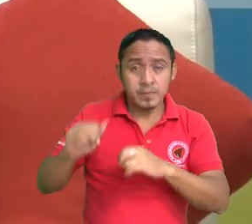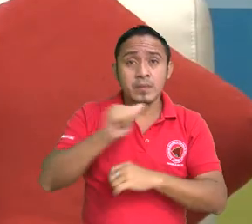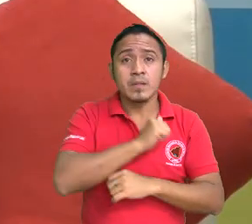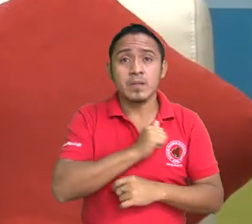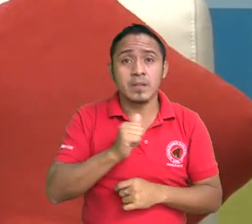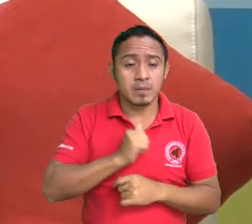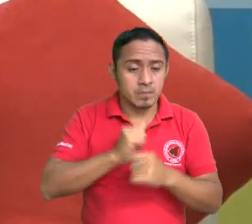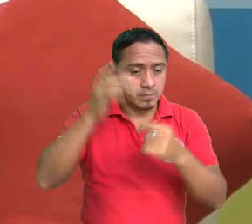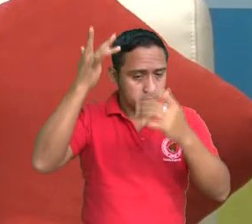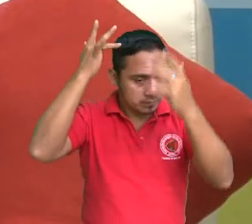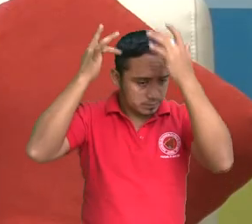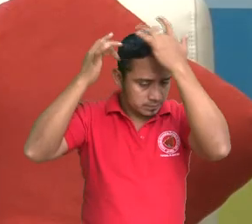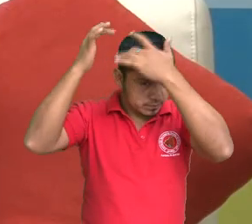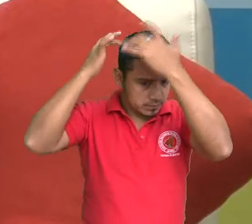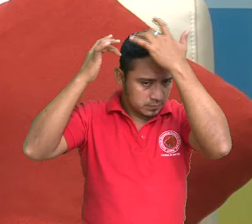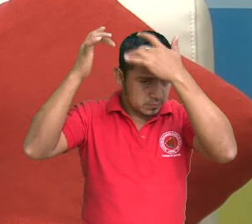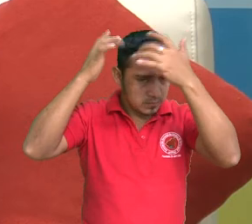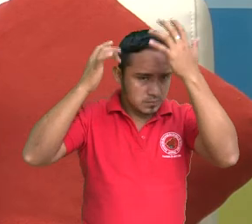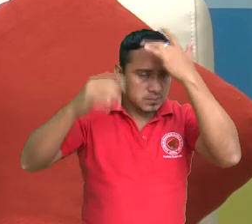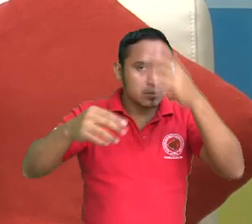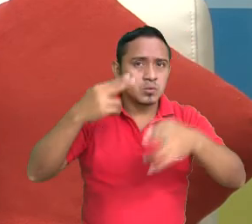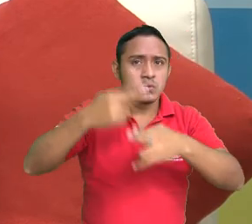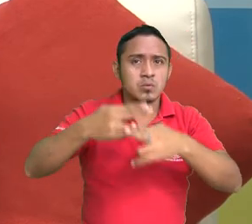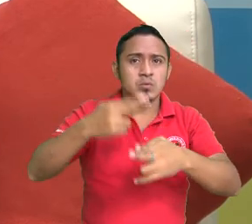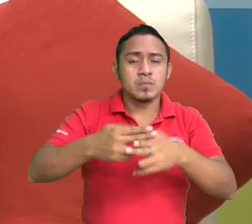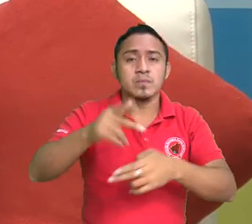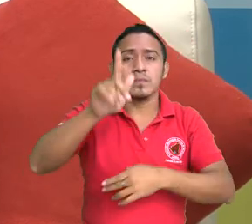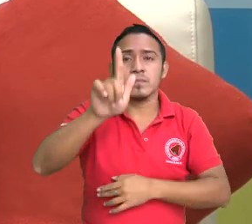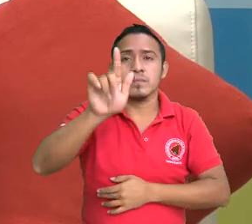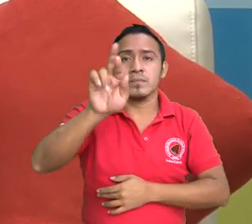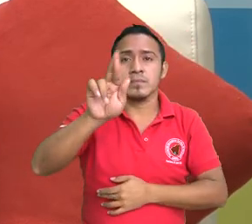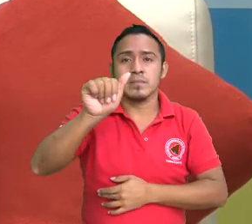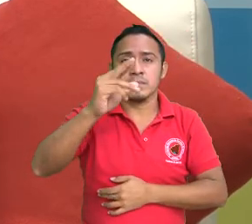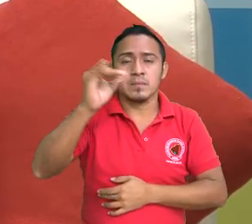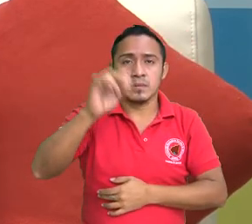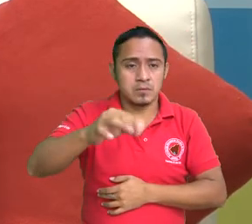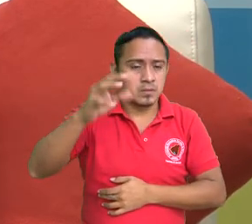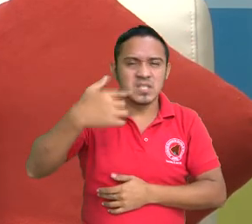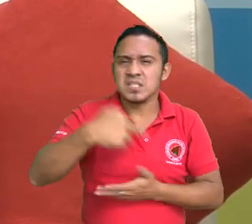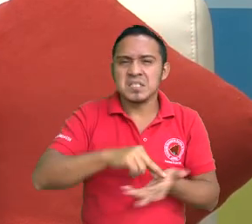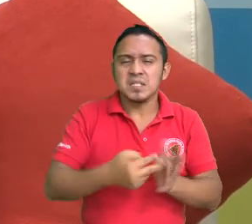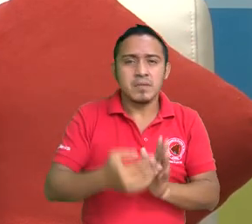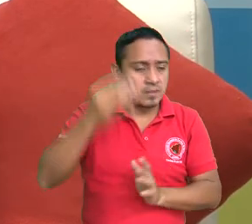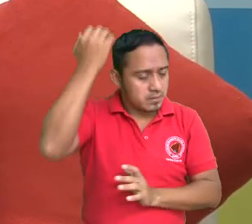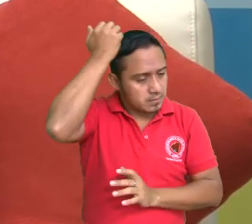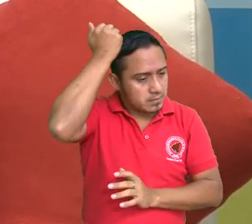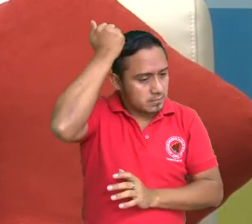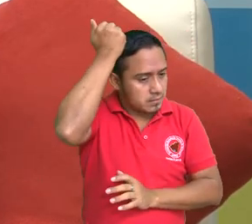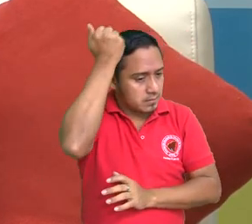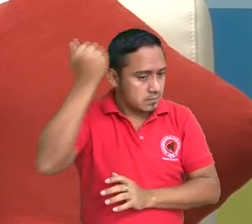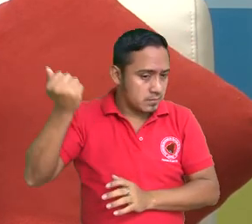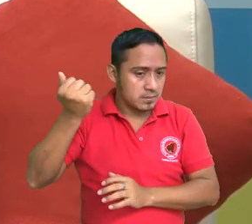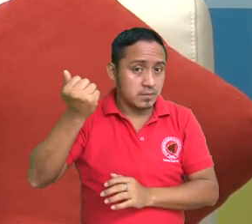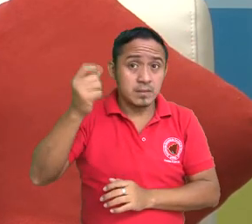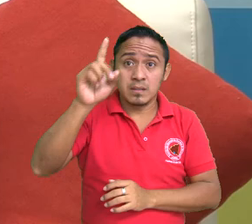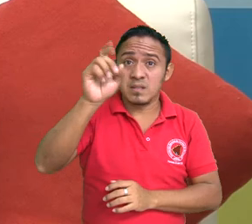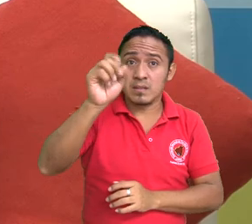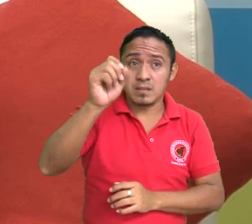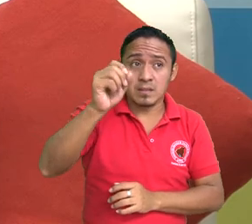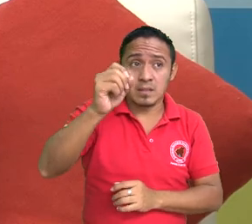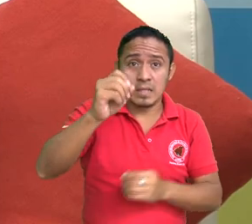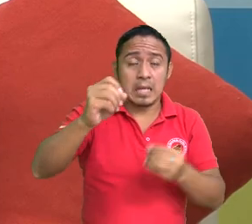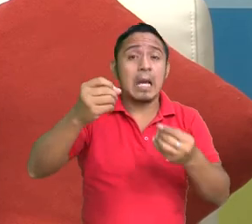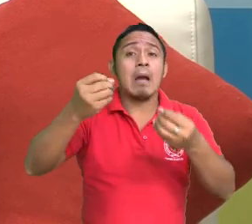examen físico se puede hacer algo que se llama prueba de tracción del pelo, que es jalar un moño de pelo. Si se vienen 10 pelos, quiere decir que tiene